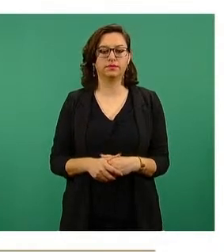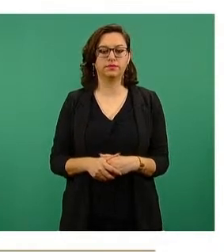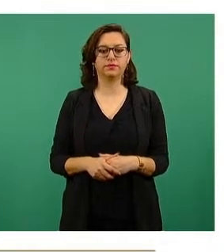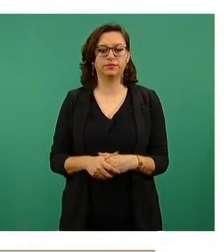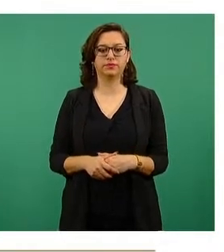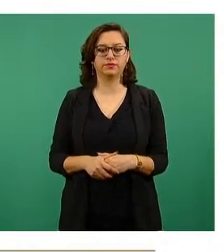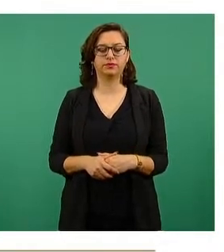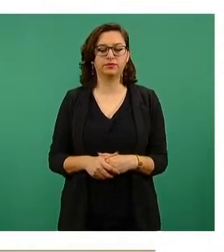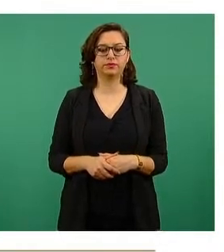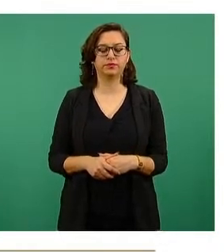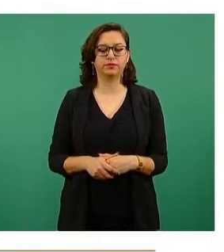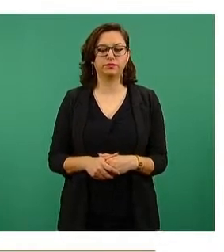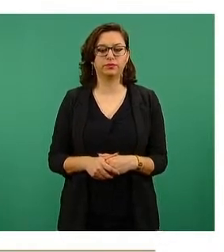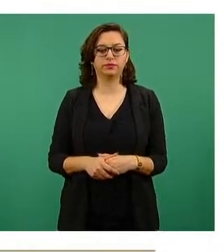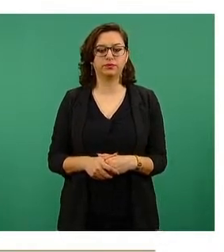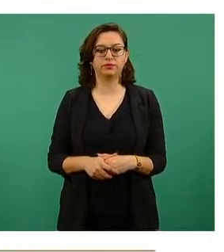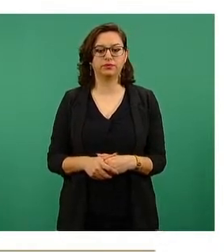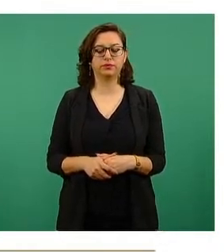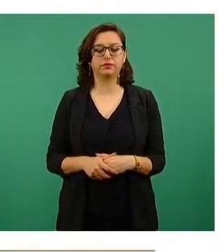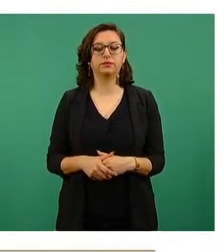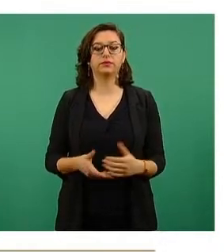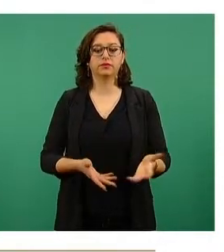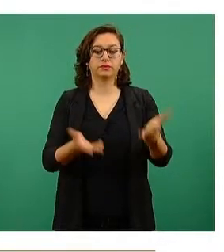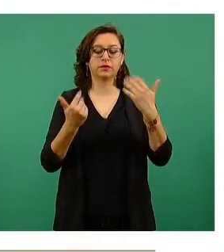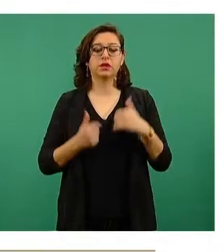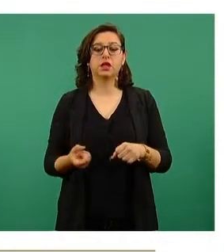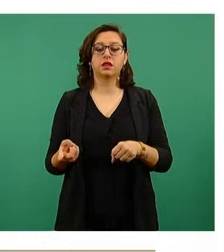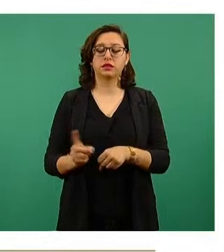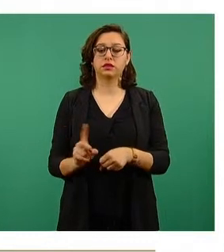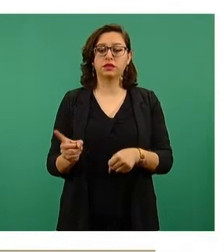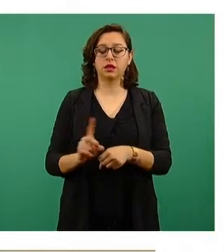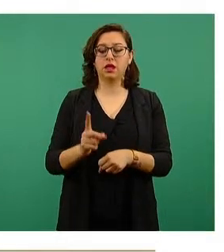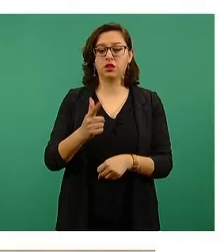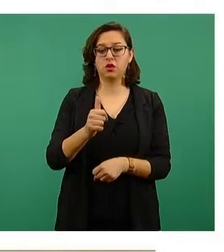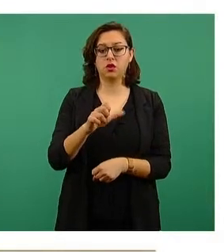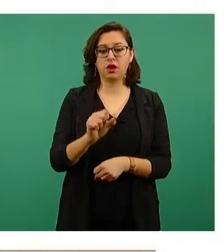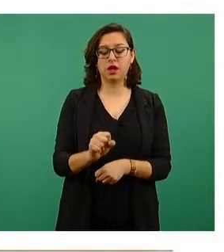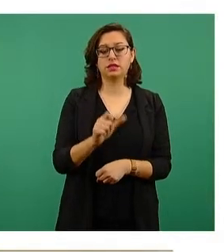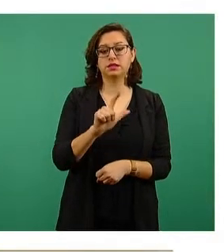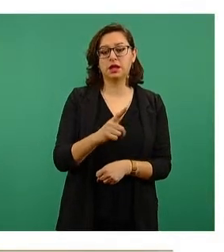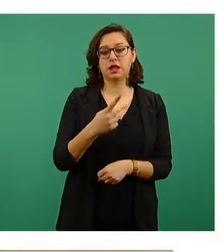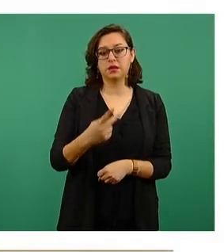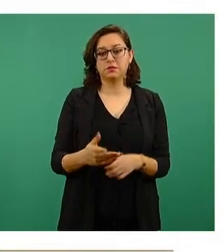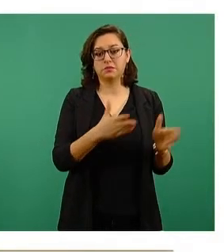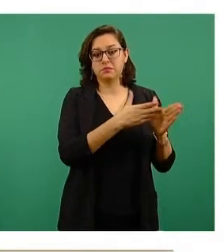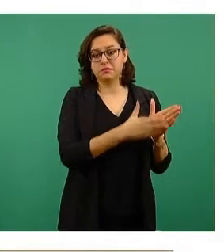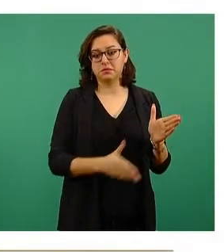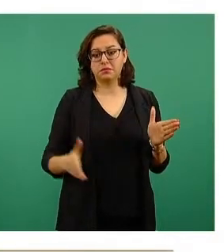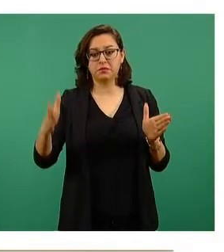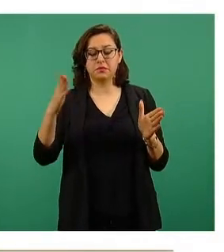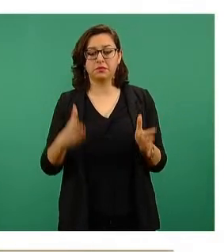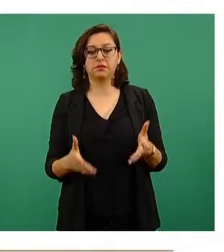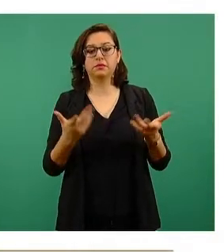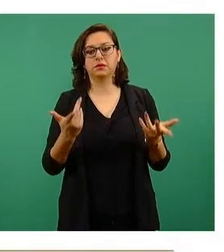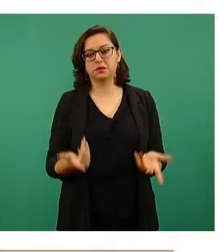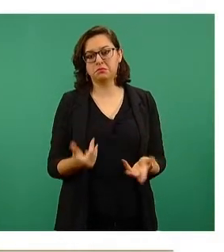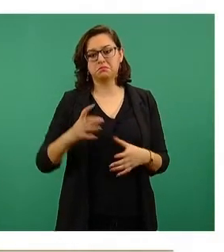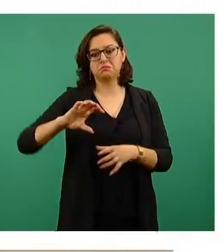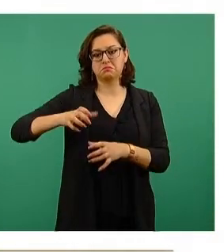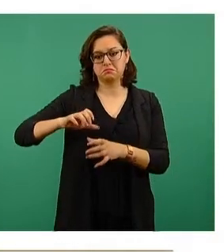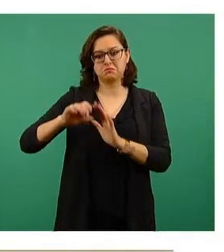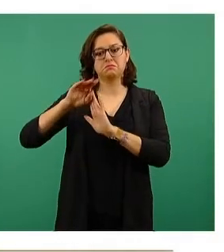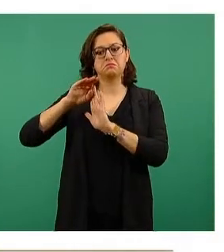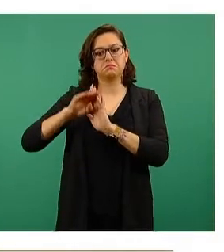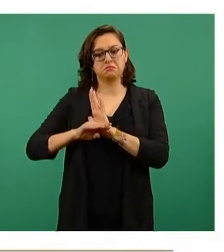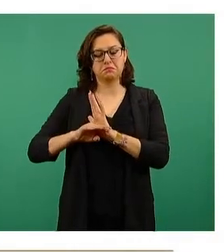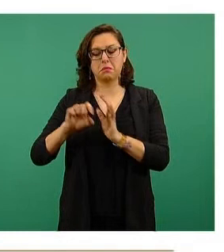19 centavos por kilo. En los precios promedio diarios del gas LP al 24 de marzo, tenemos que el gas en cilindro tuvo un ligero descenso al